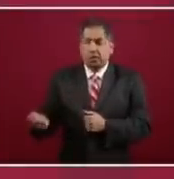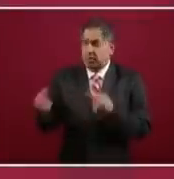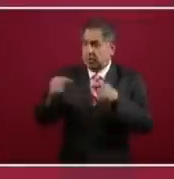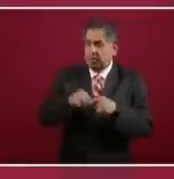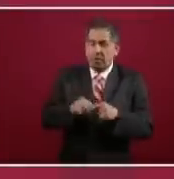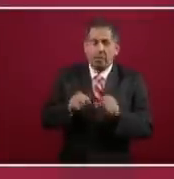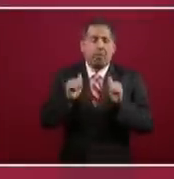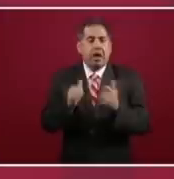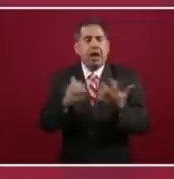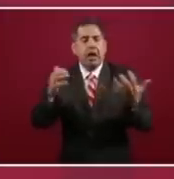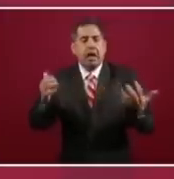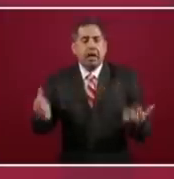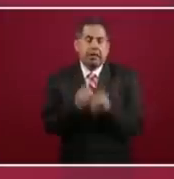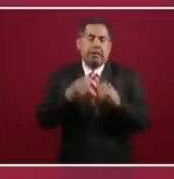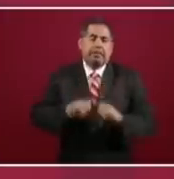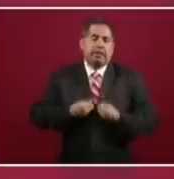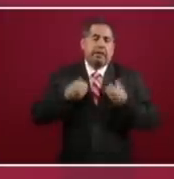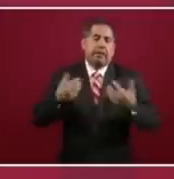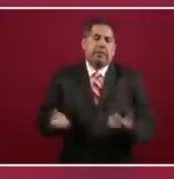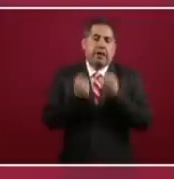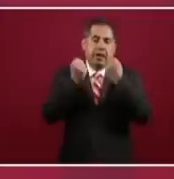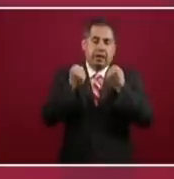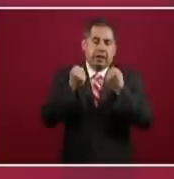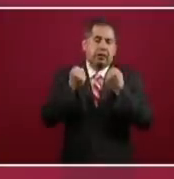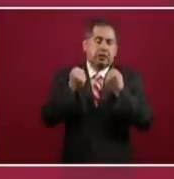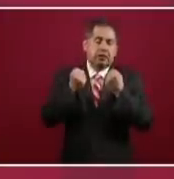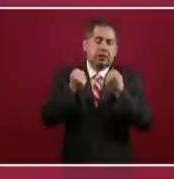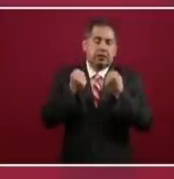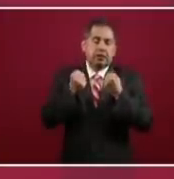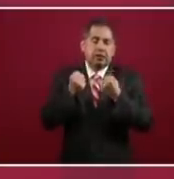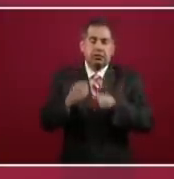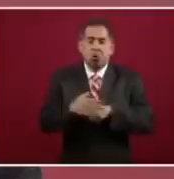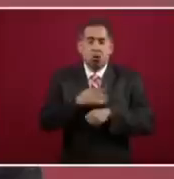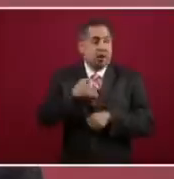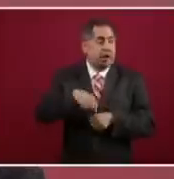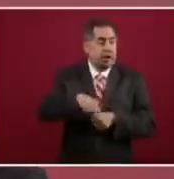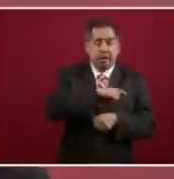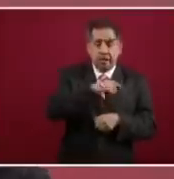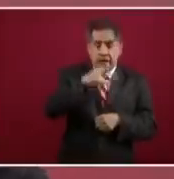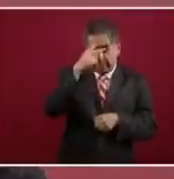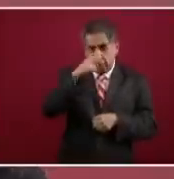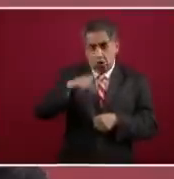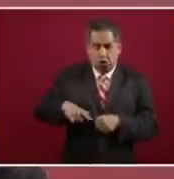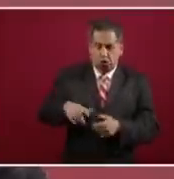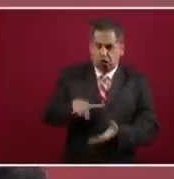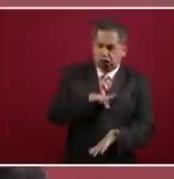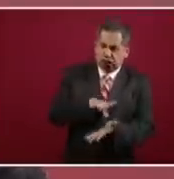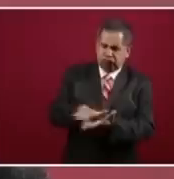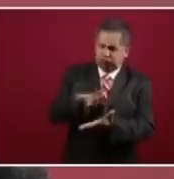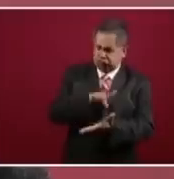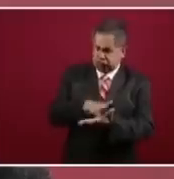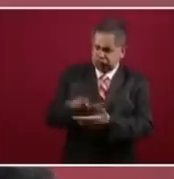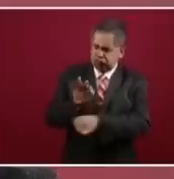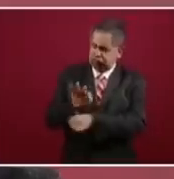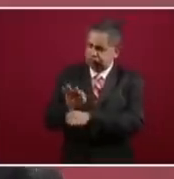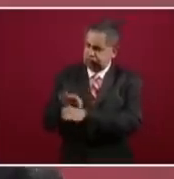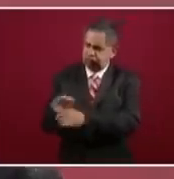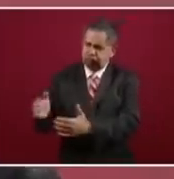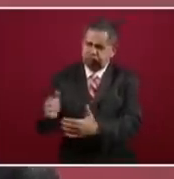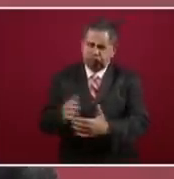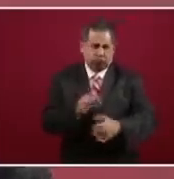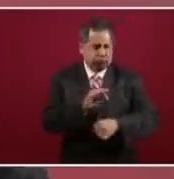vida x el apoyo la protección que les